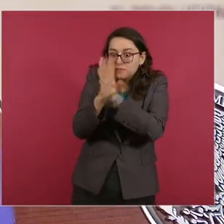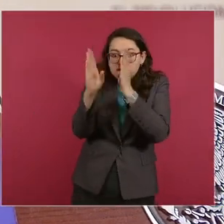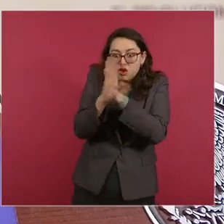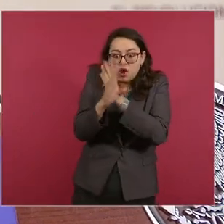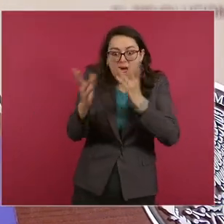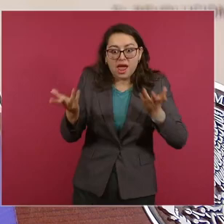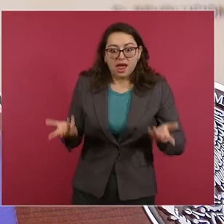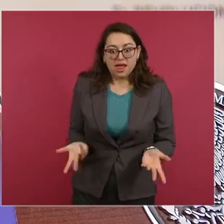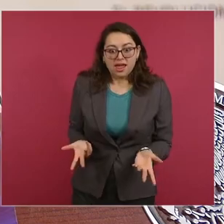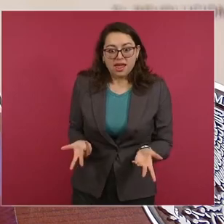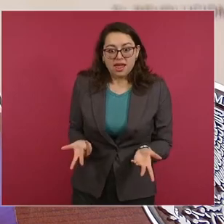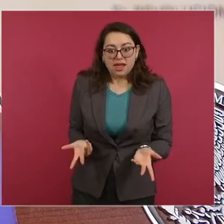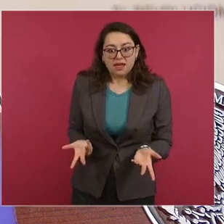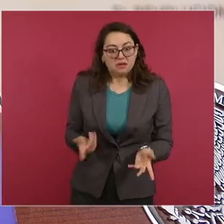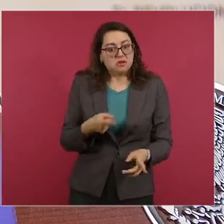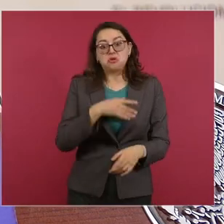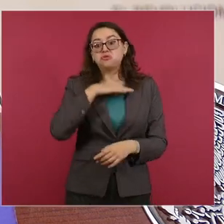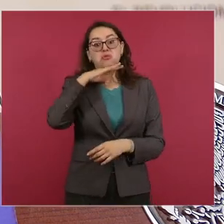estaba